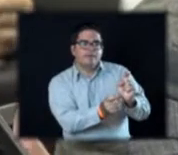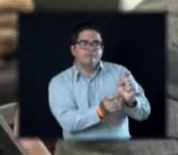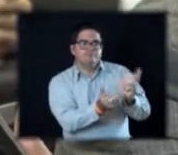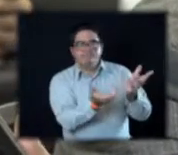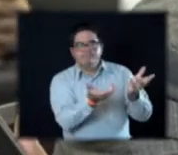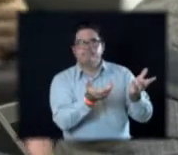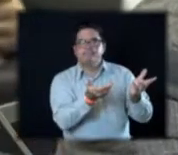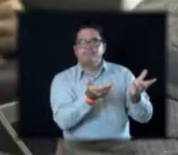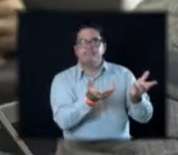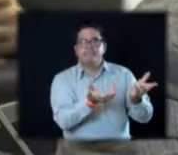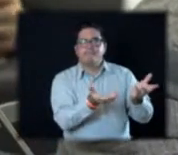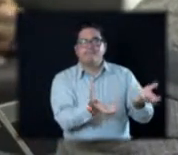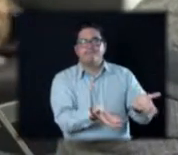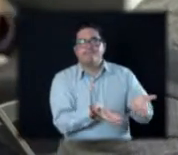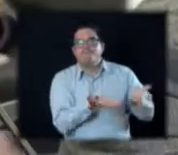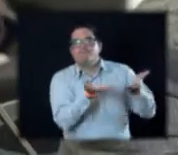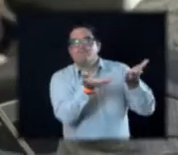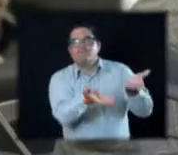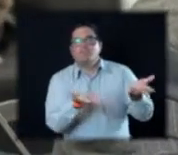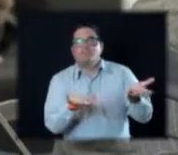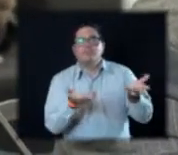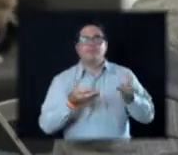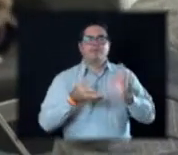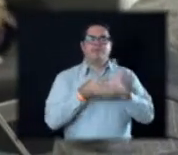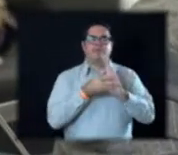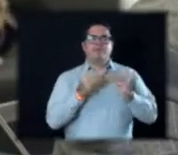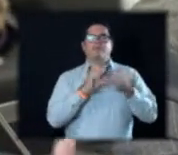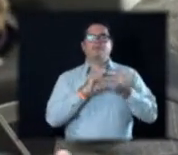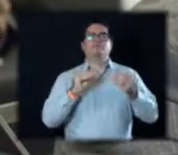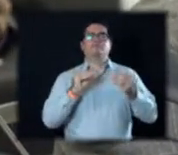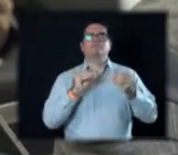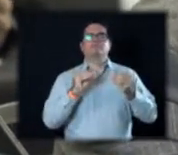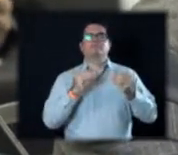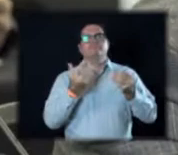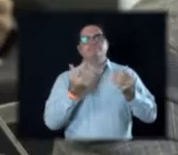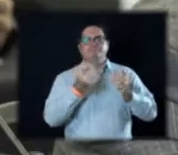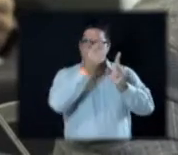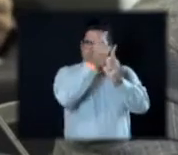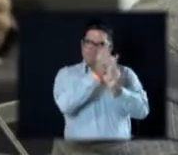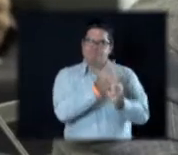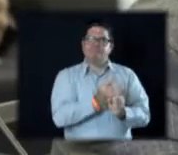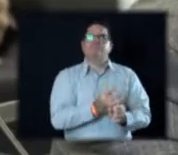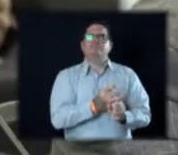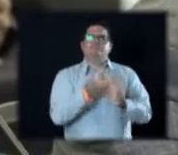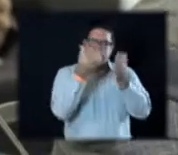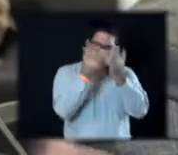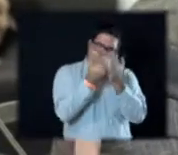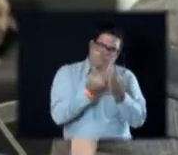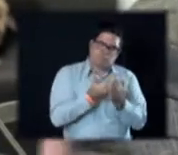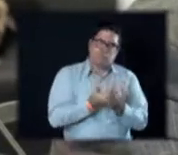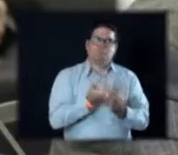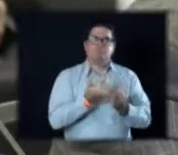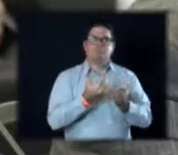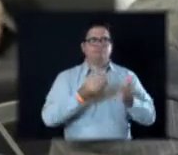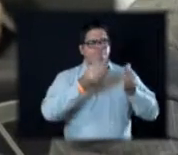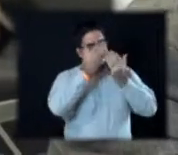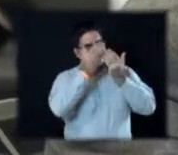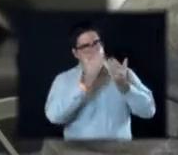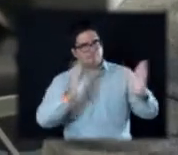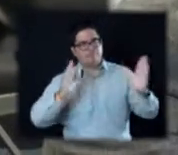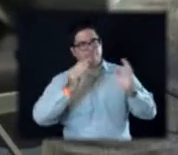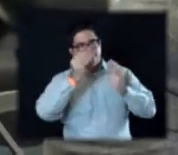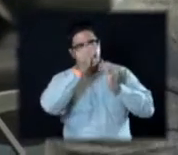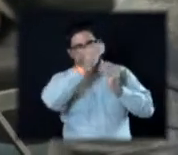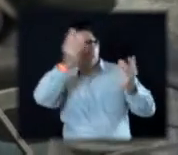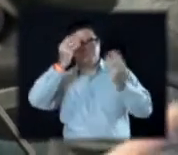eficiente y tratar de brindar información centralizada que sea más correcta y más